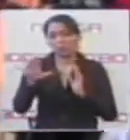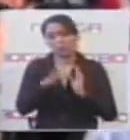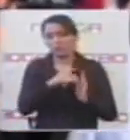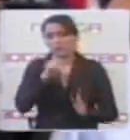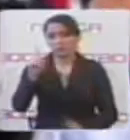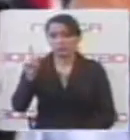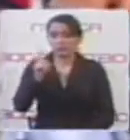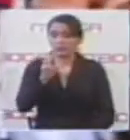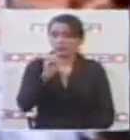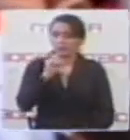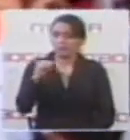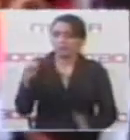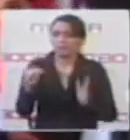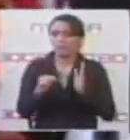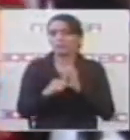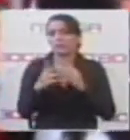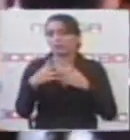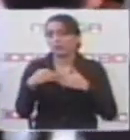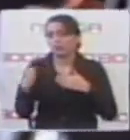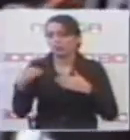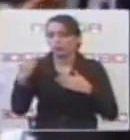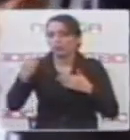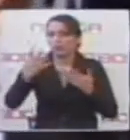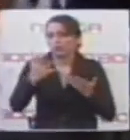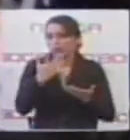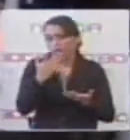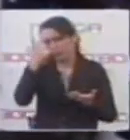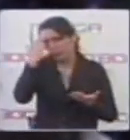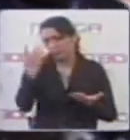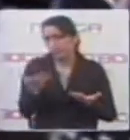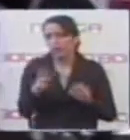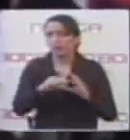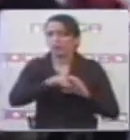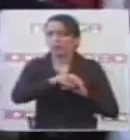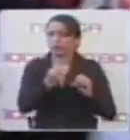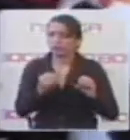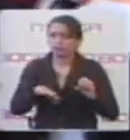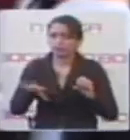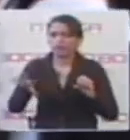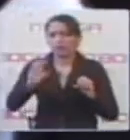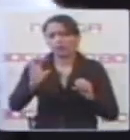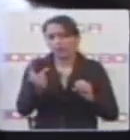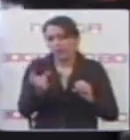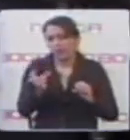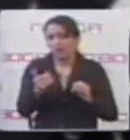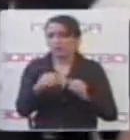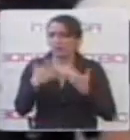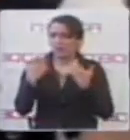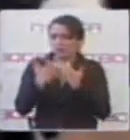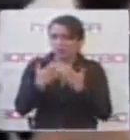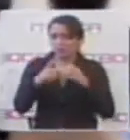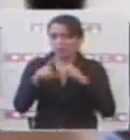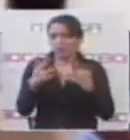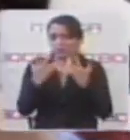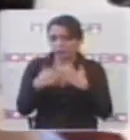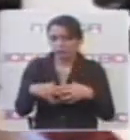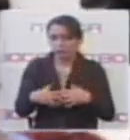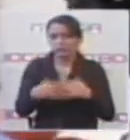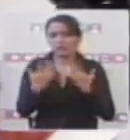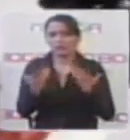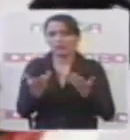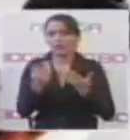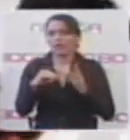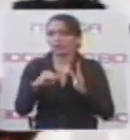la importación de máquinas de cablería, generadores de gas pobre, bobina y equipos de medición para iniciar operaciones.